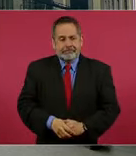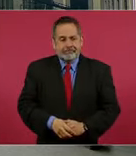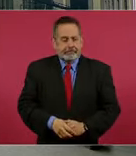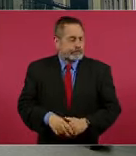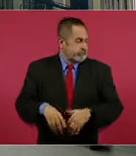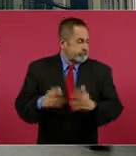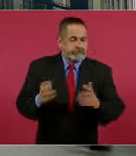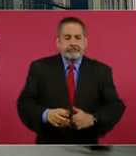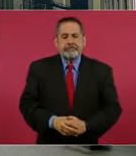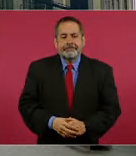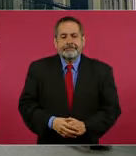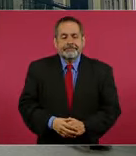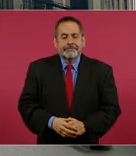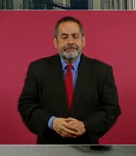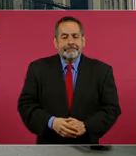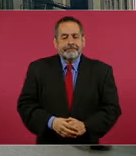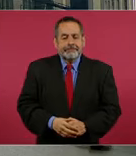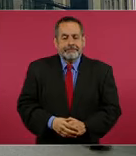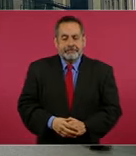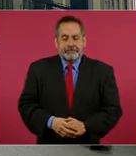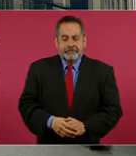Pero bueno,